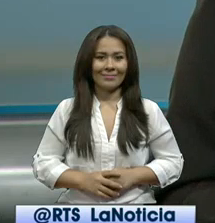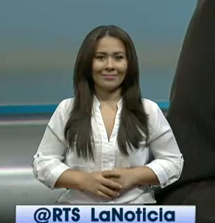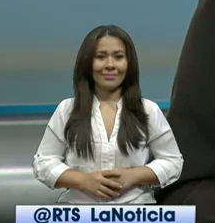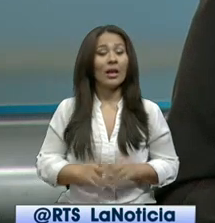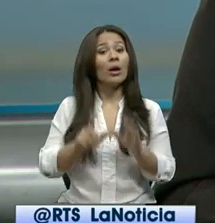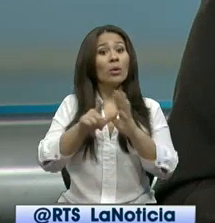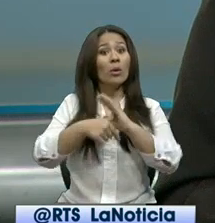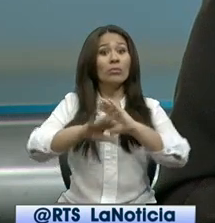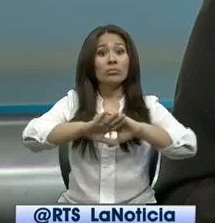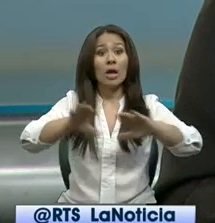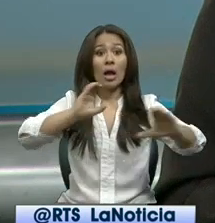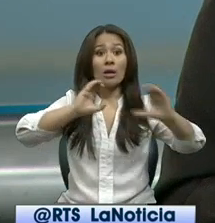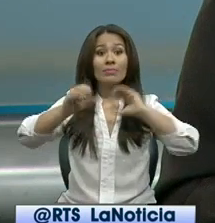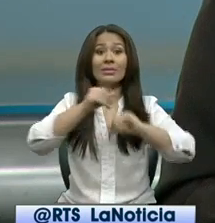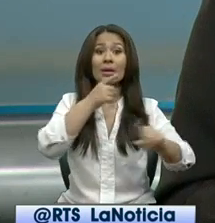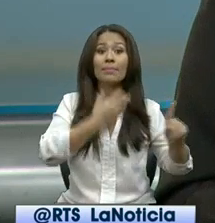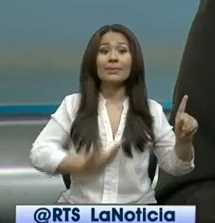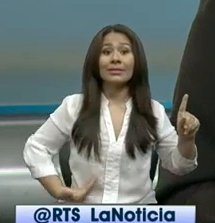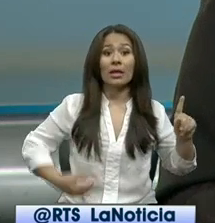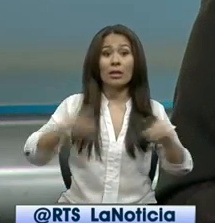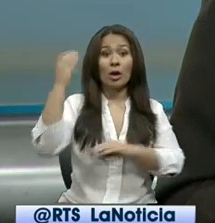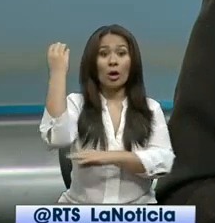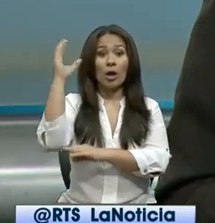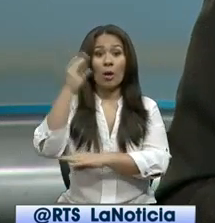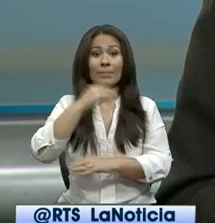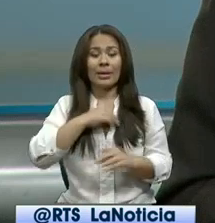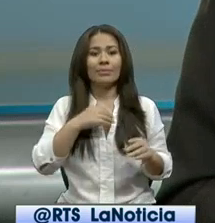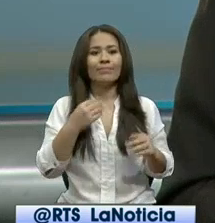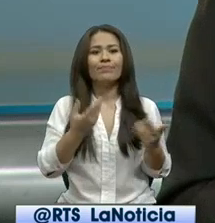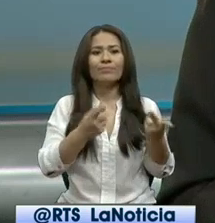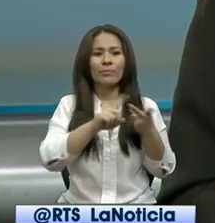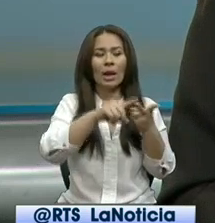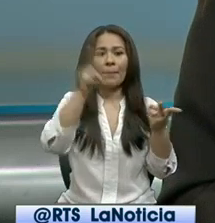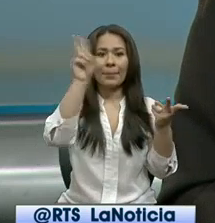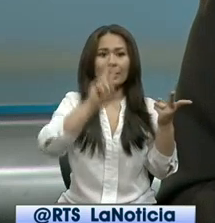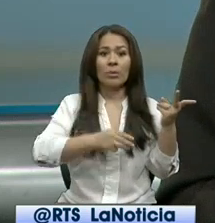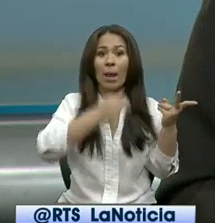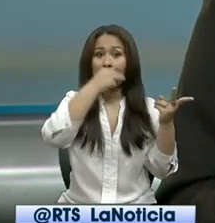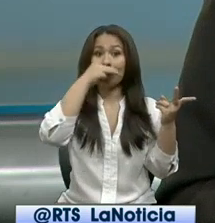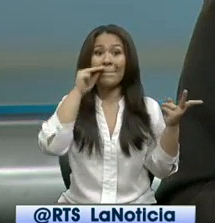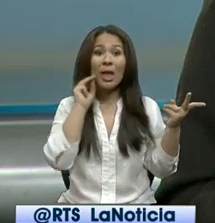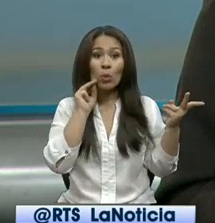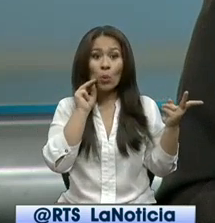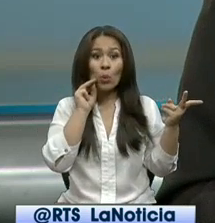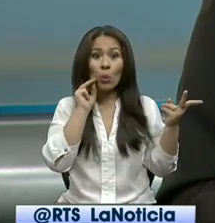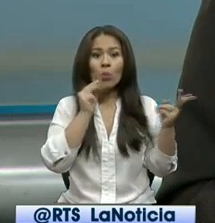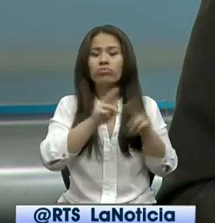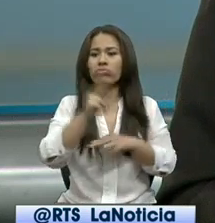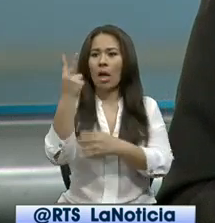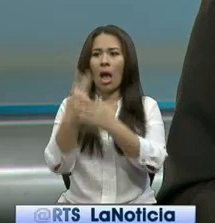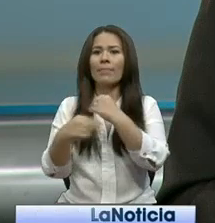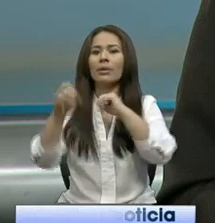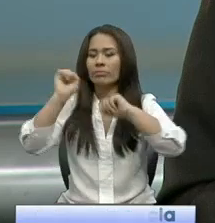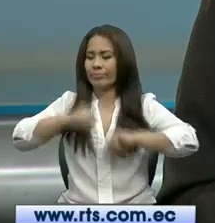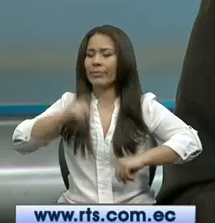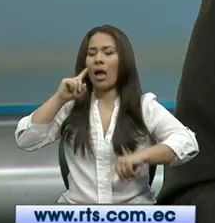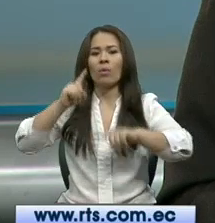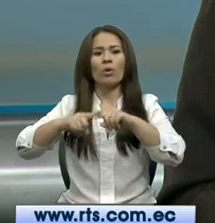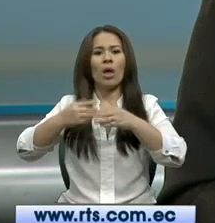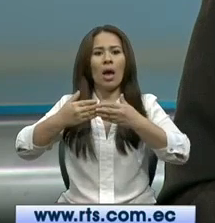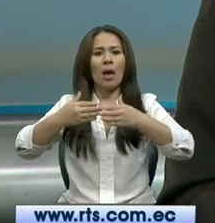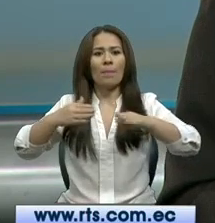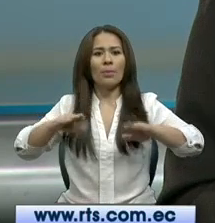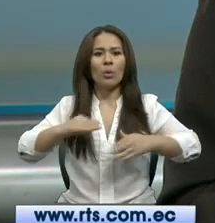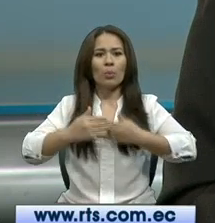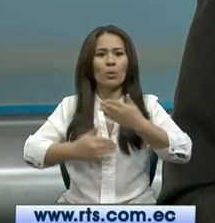Luego de una conversación entre los presidentes de Colombia, Juan Manuel Santos, y de Venezuela, Nicolás Maduro, se acordó la reapertura progresiva de la